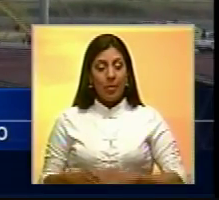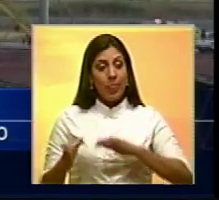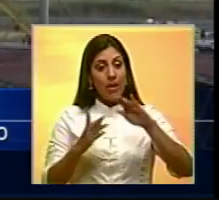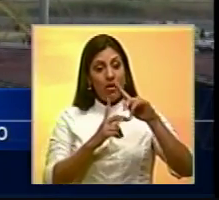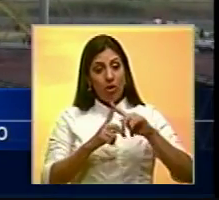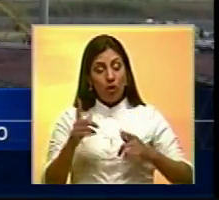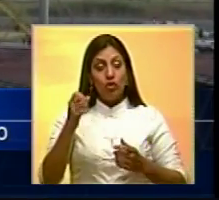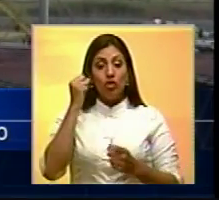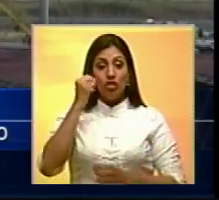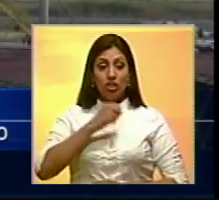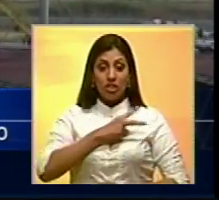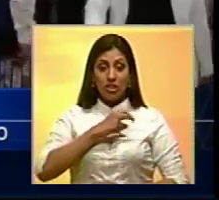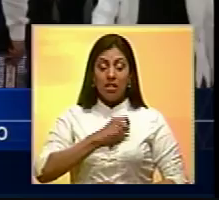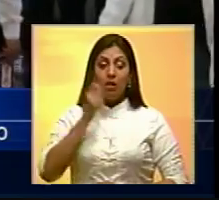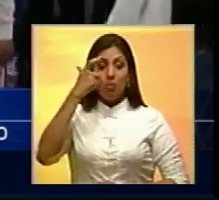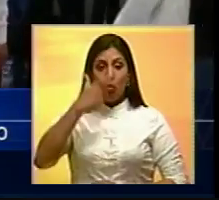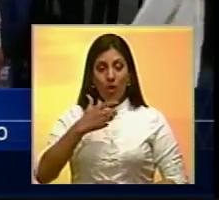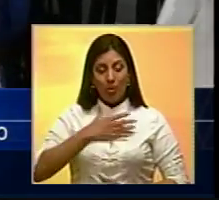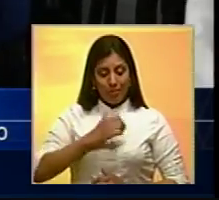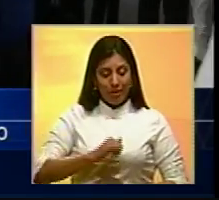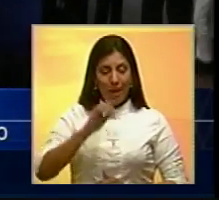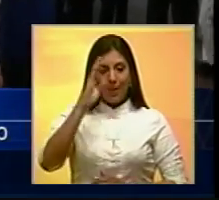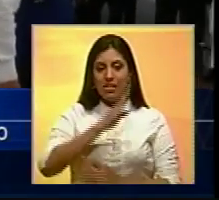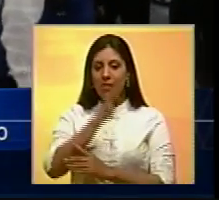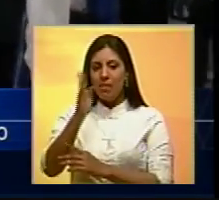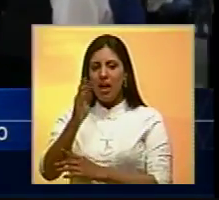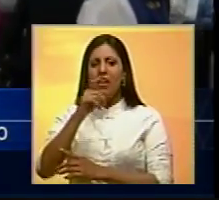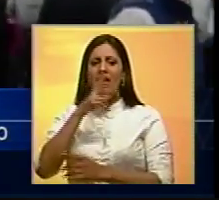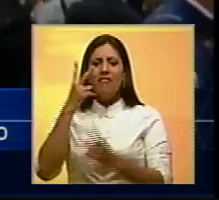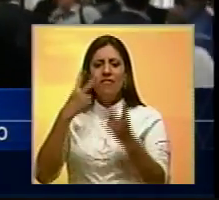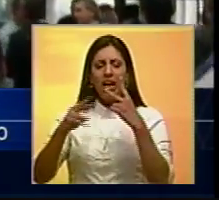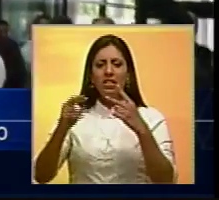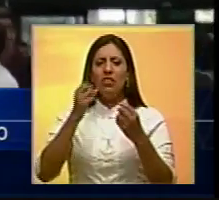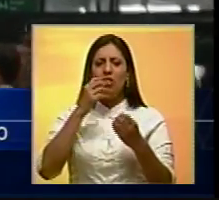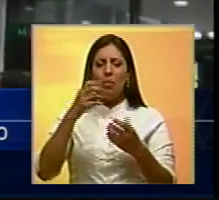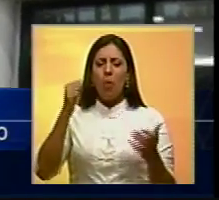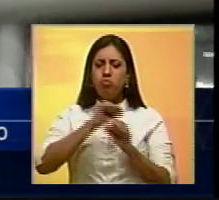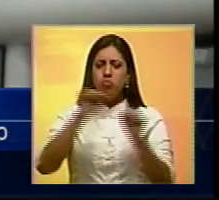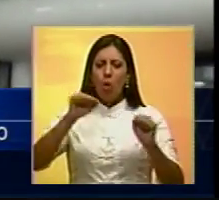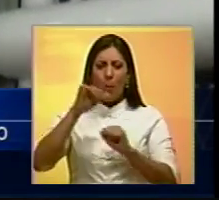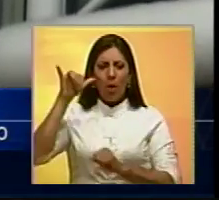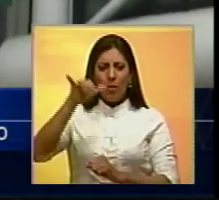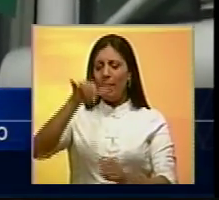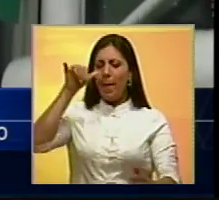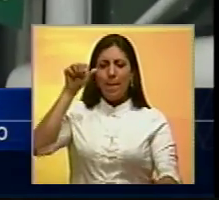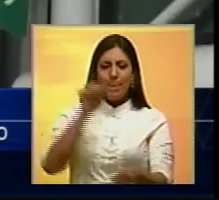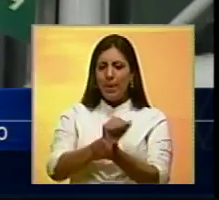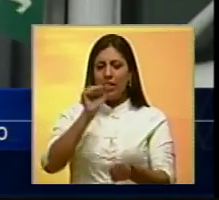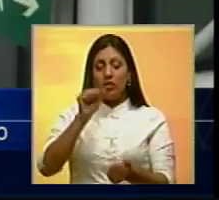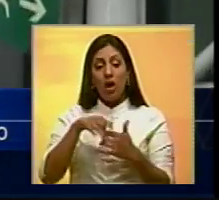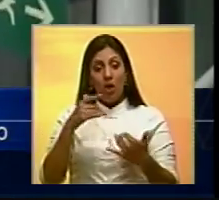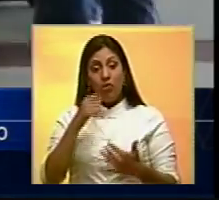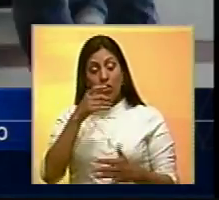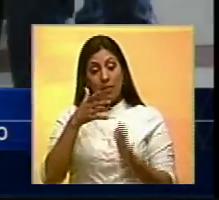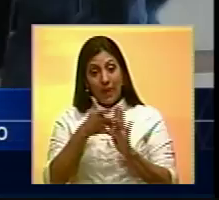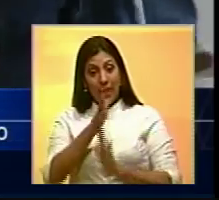En Chile, una mujer de origen brasileño fue detenida por emitir una falsa alerta de bomba en un vuelo hacia Punta Arenas. Según autoridades, la fémina